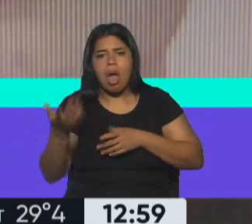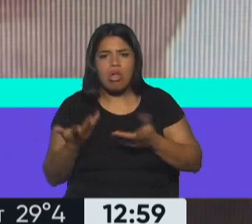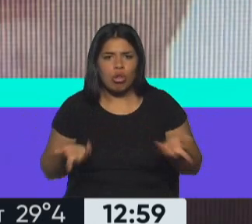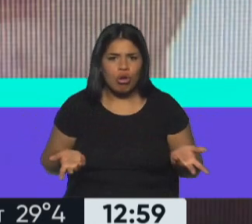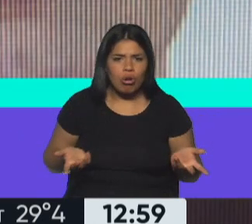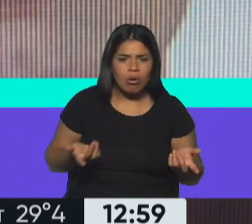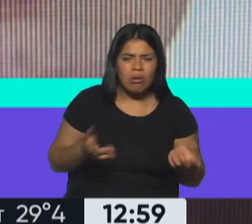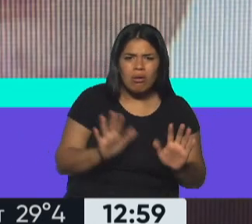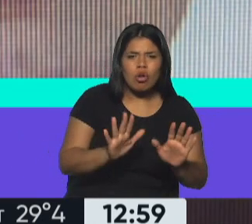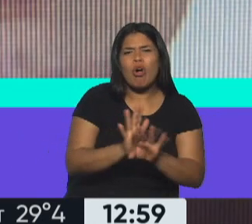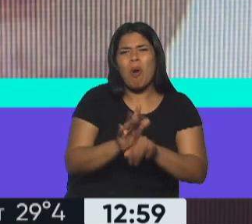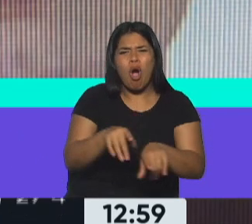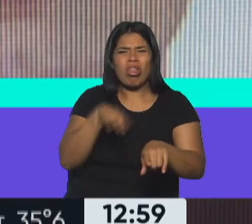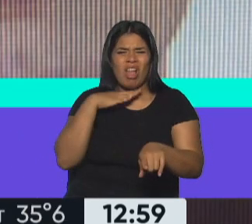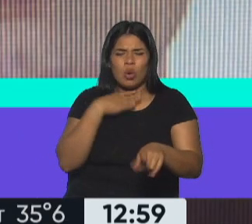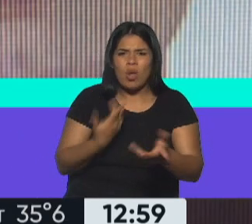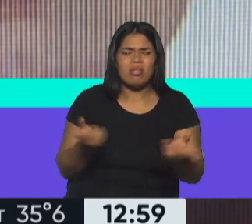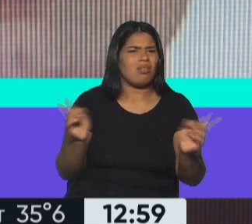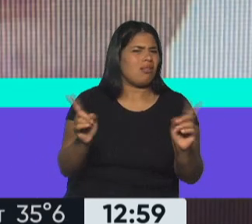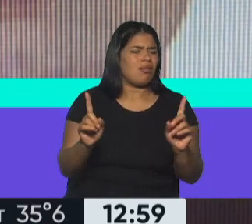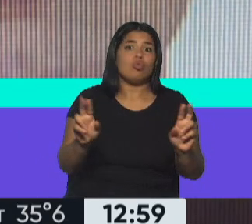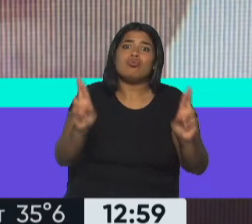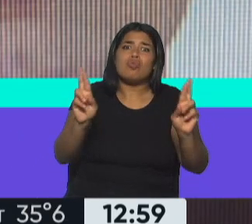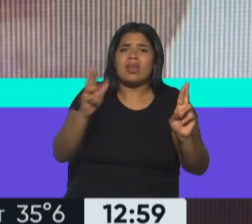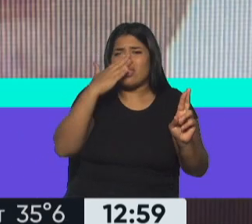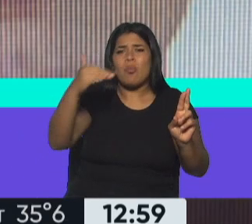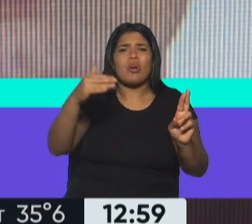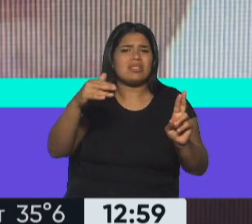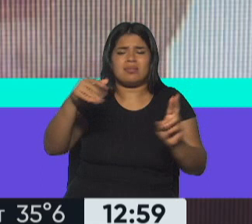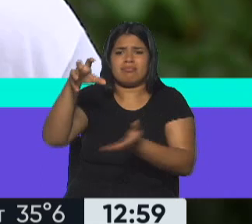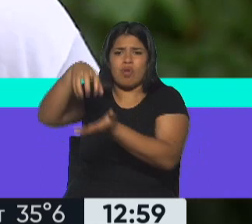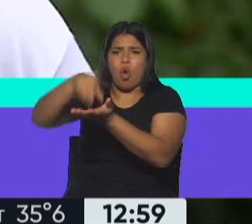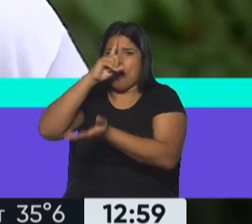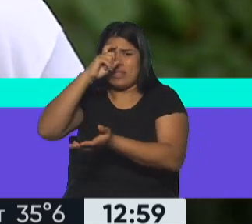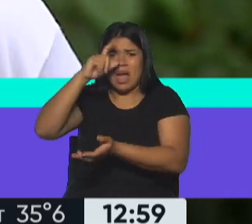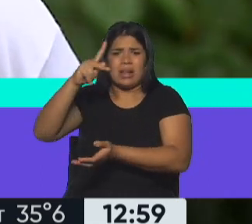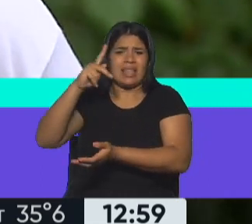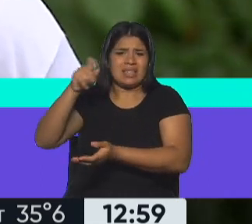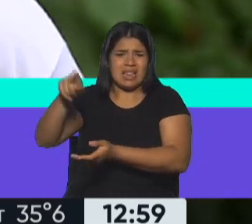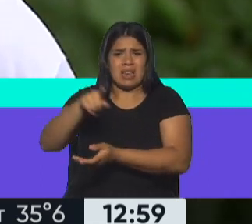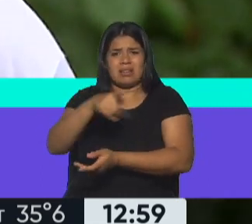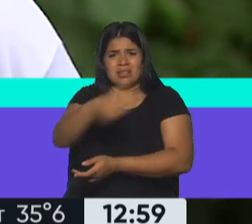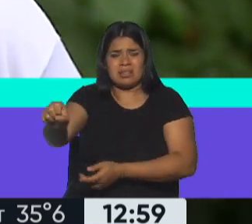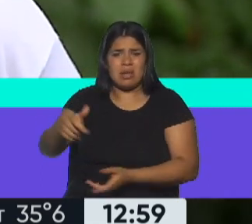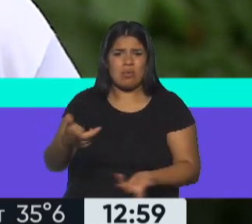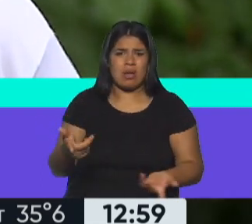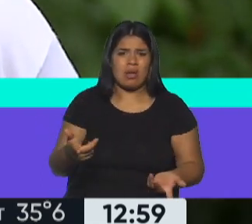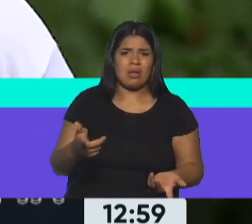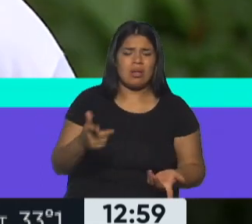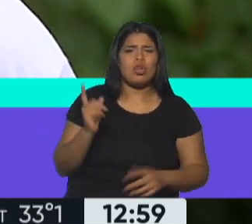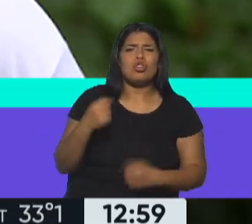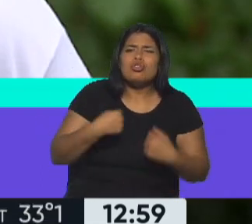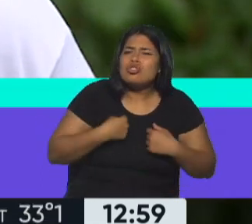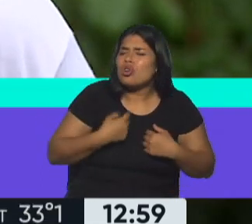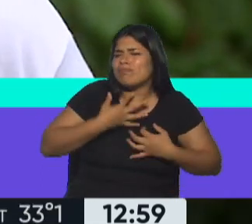al hospital néstor kirchner en el cruce varela yo creo en la policía estoy convencido y la familia está convencida que la policía no tuvo